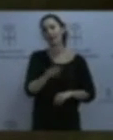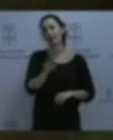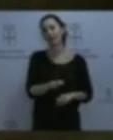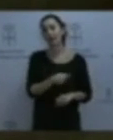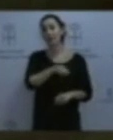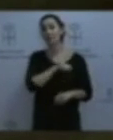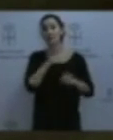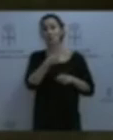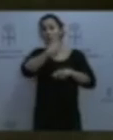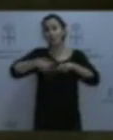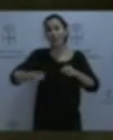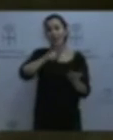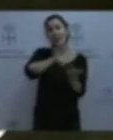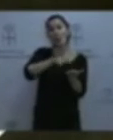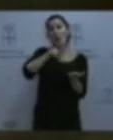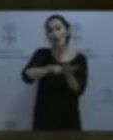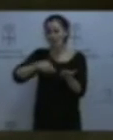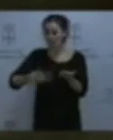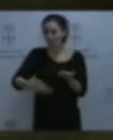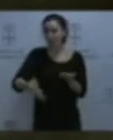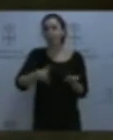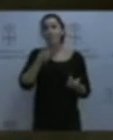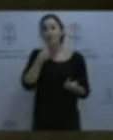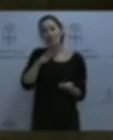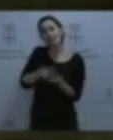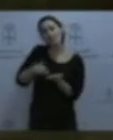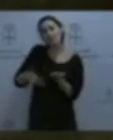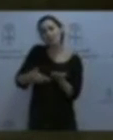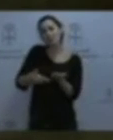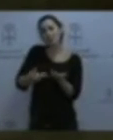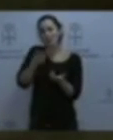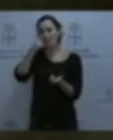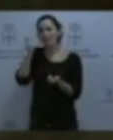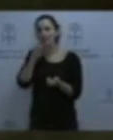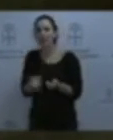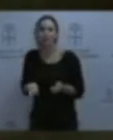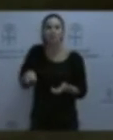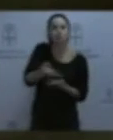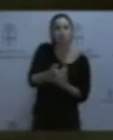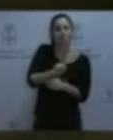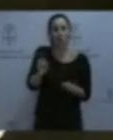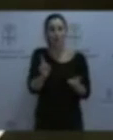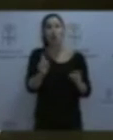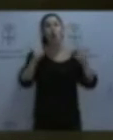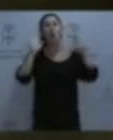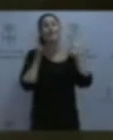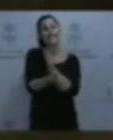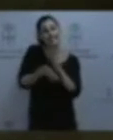diferencia entre lengua y dialecto, asumiendo que dialecto es algo inferior y no en relación al origen de una lengua. Señoría, es una